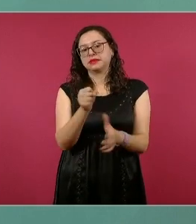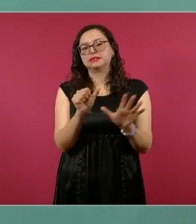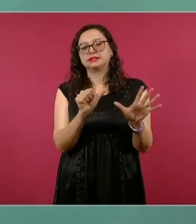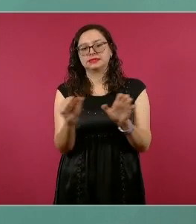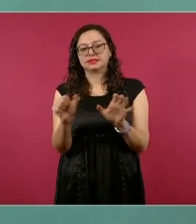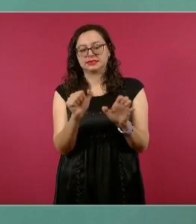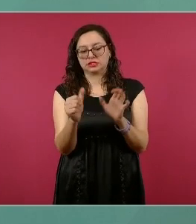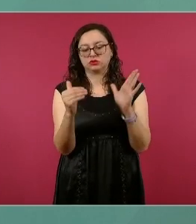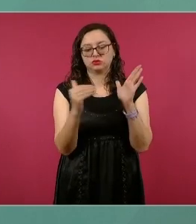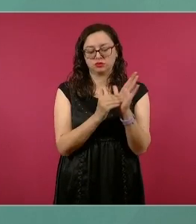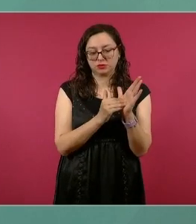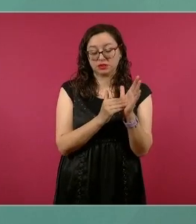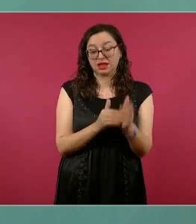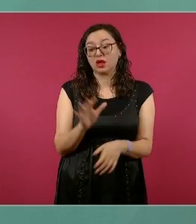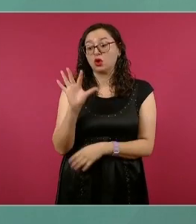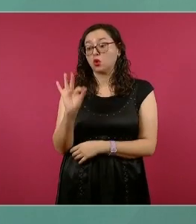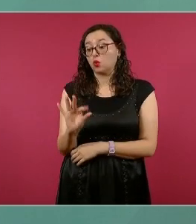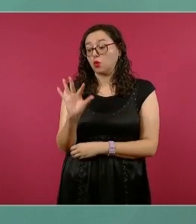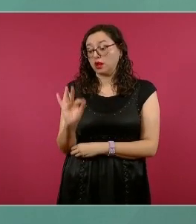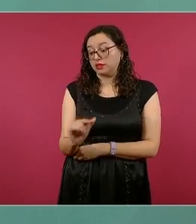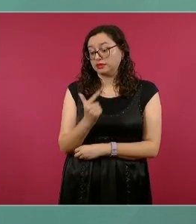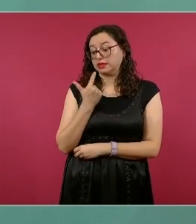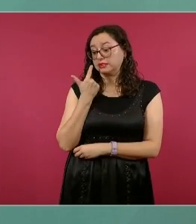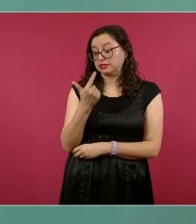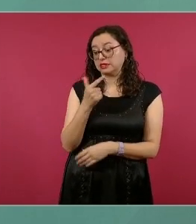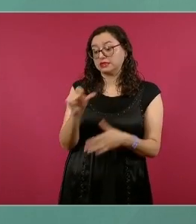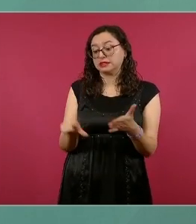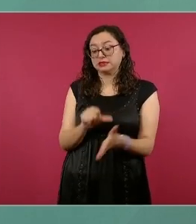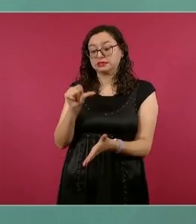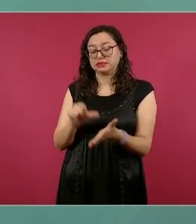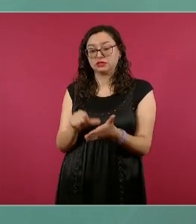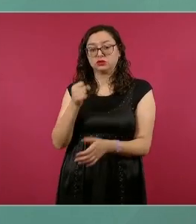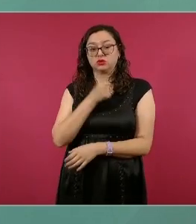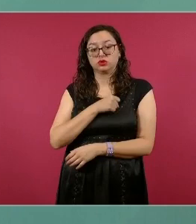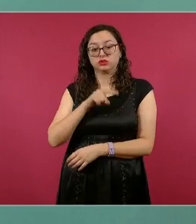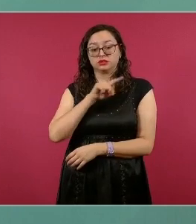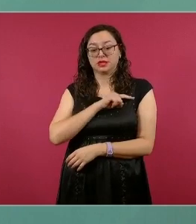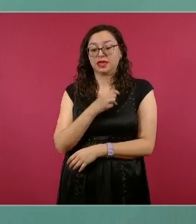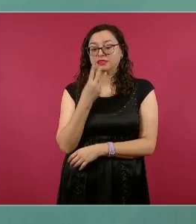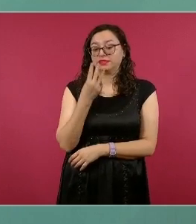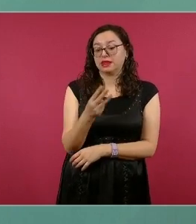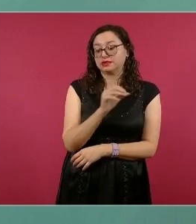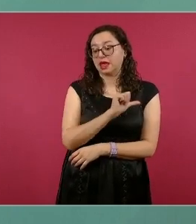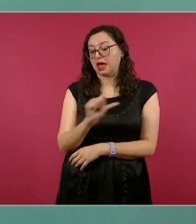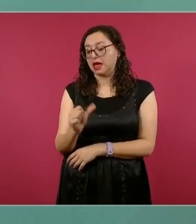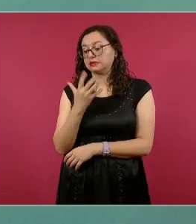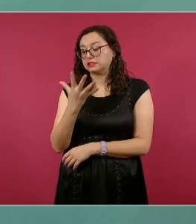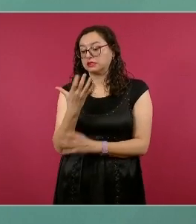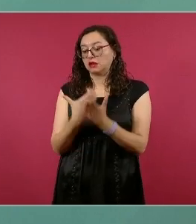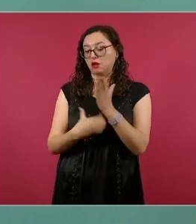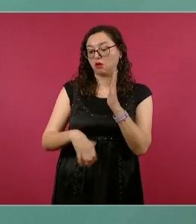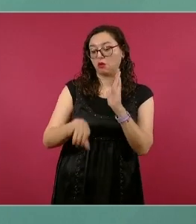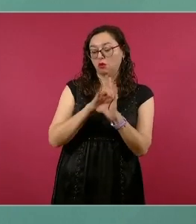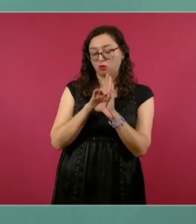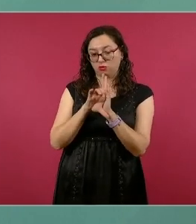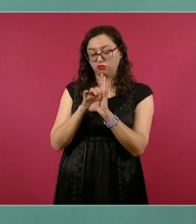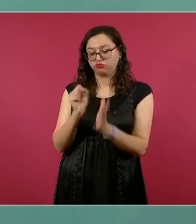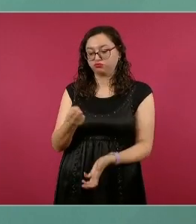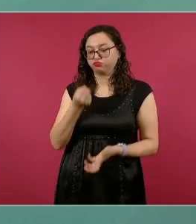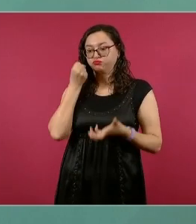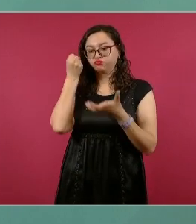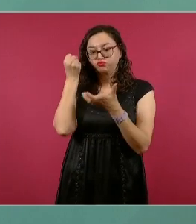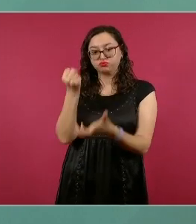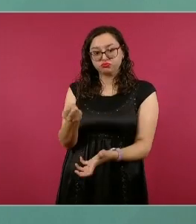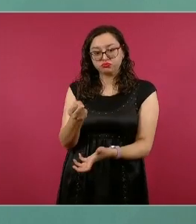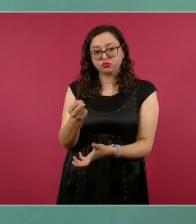mil pesos, 47 en centros de salud que tienen de 3 a 5 consultorios que reciben